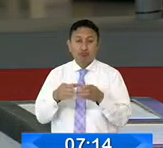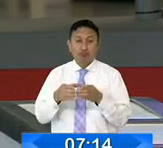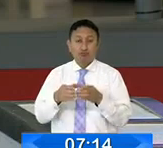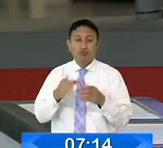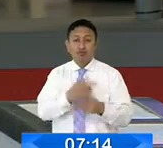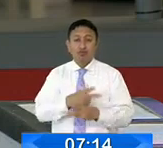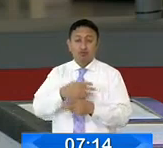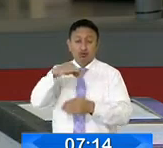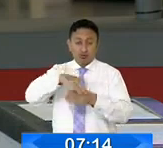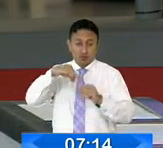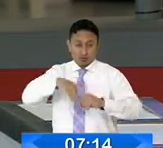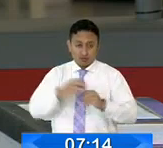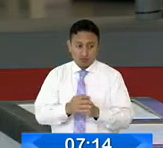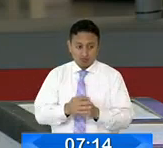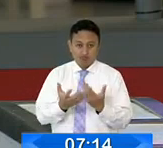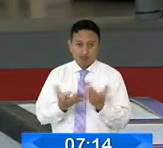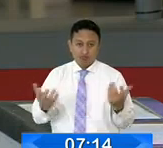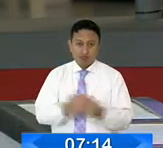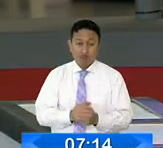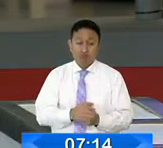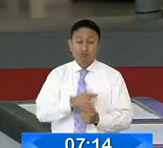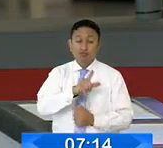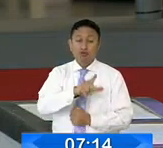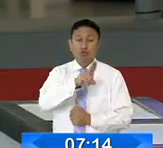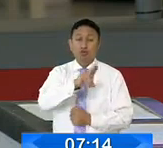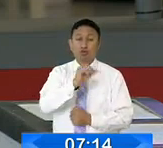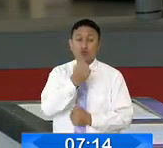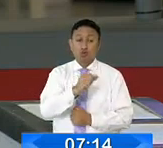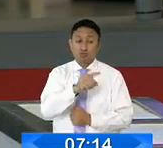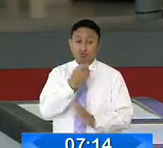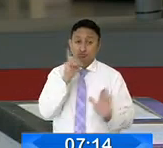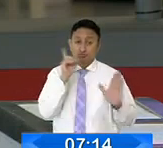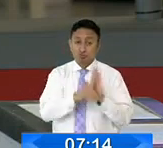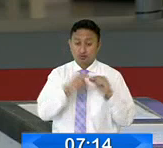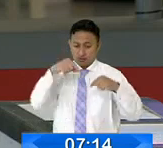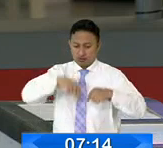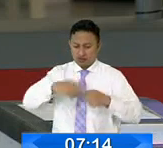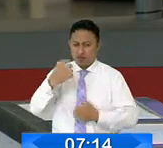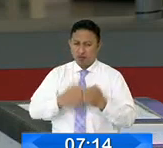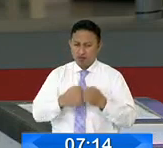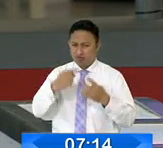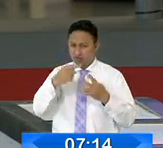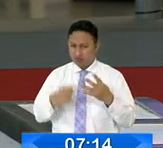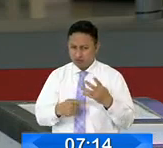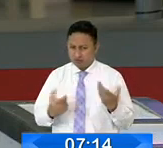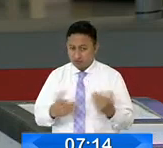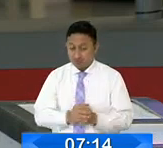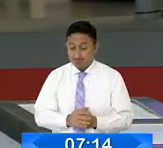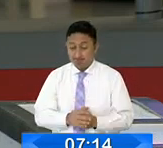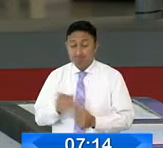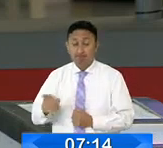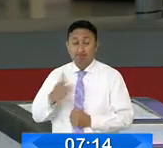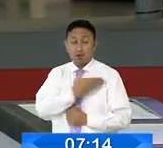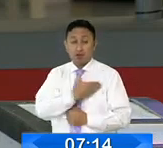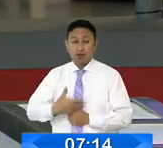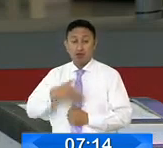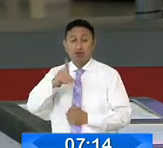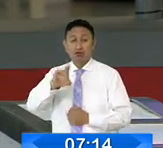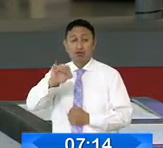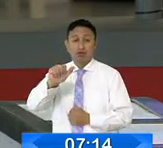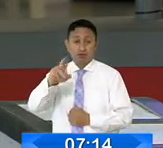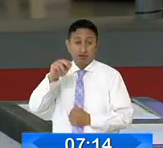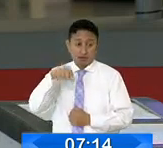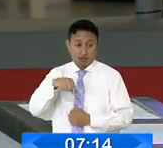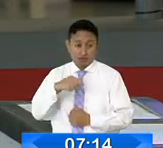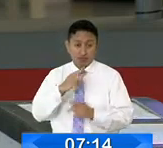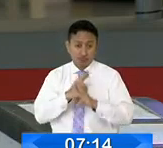Nacional Electoral. Luis Verde Soto denuncia supuestas irregularidades. En respuesta, la presidenta del organismo,